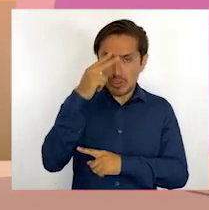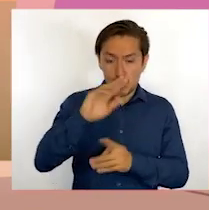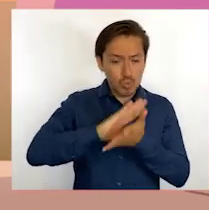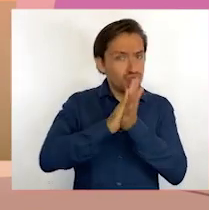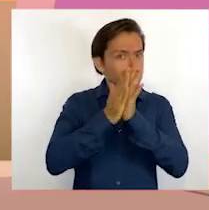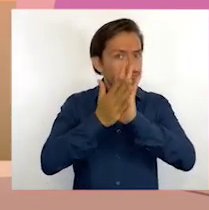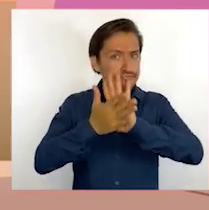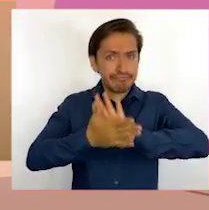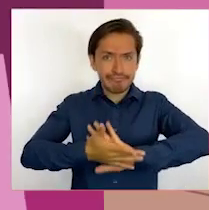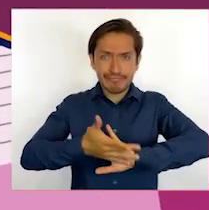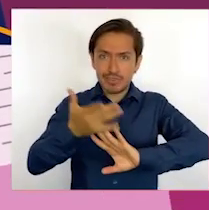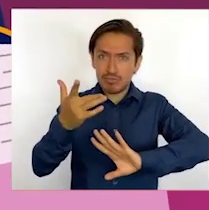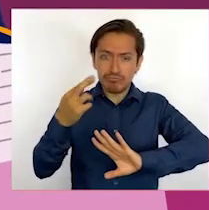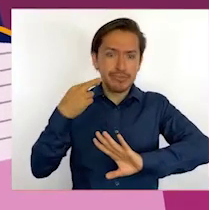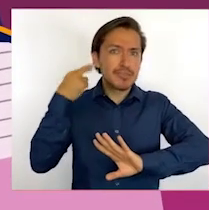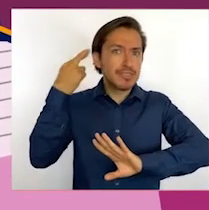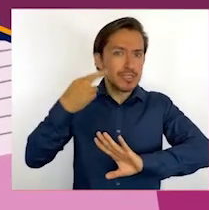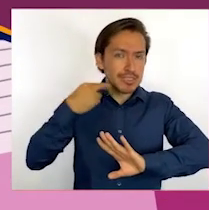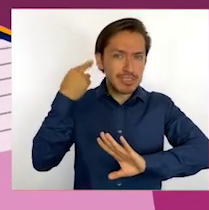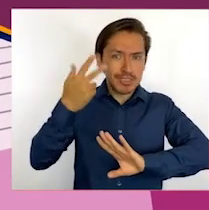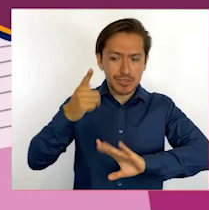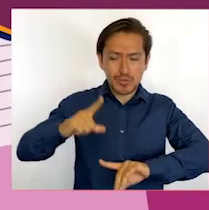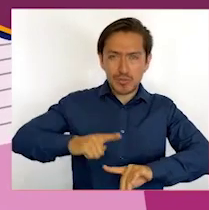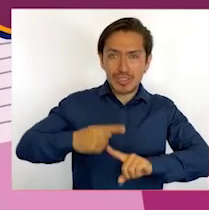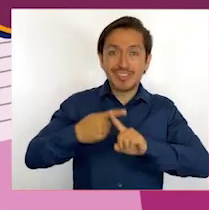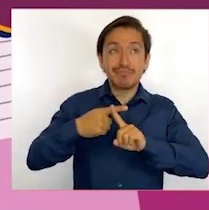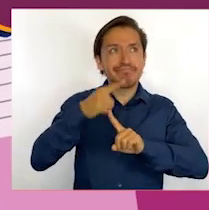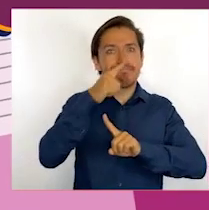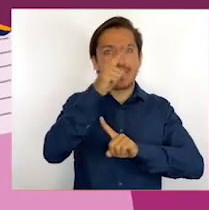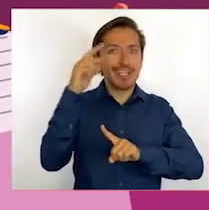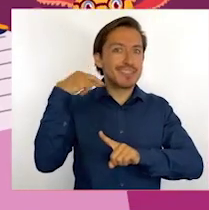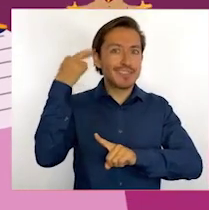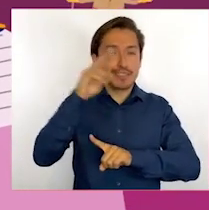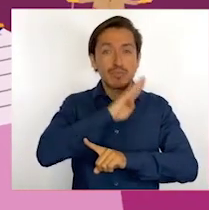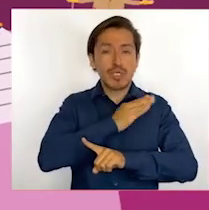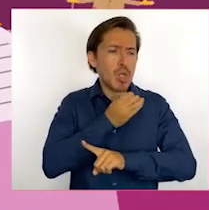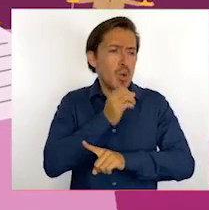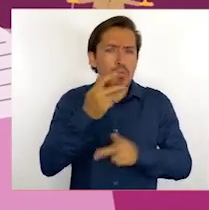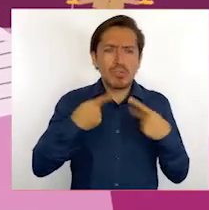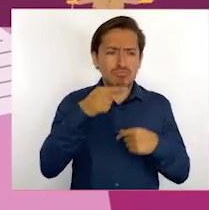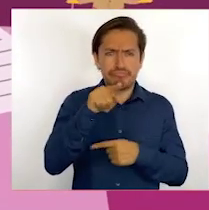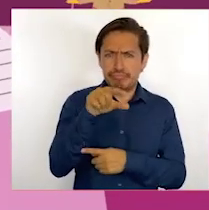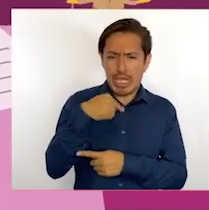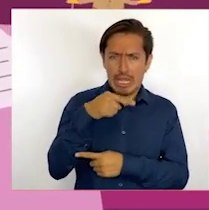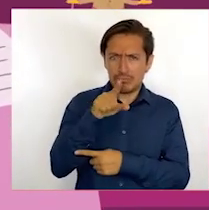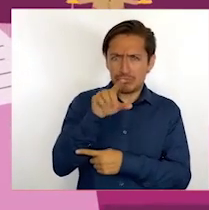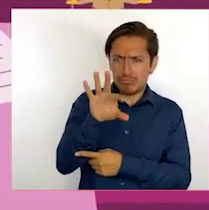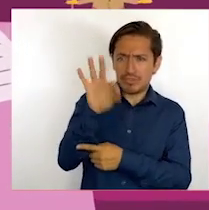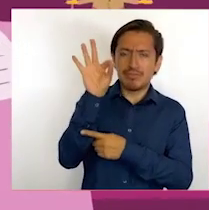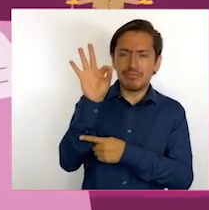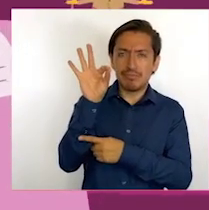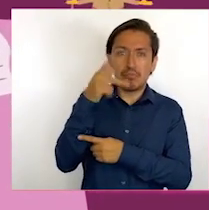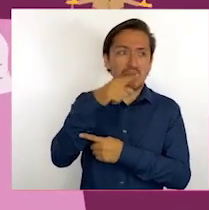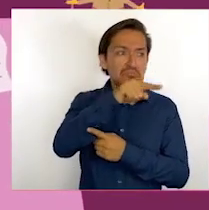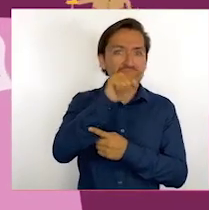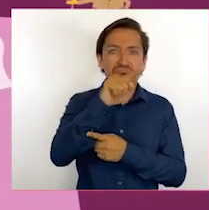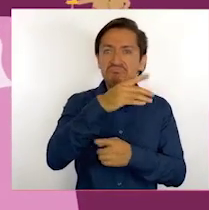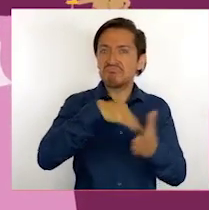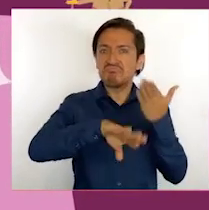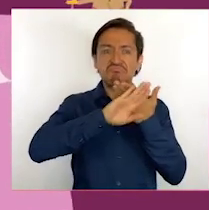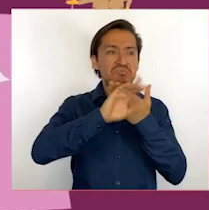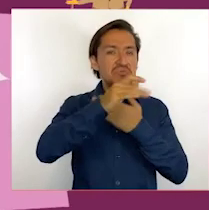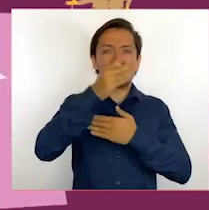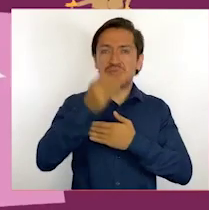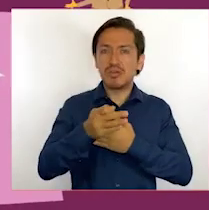en un imperio monárquico constitucional, gobernado por el rey de España o alguien designado por él. Y ante el rechazo